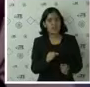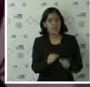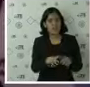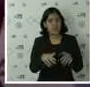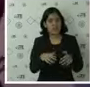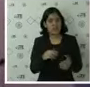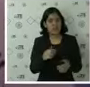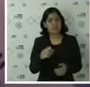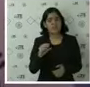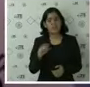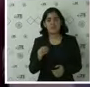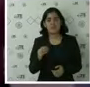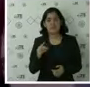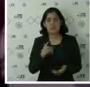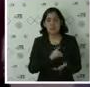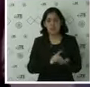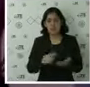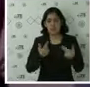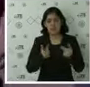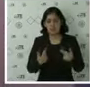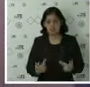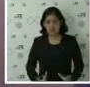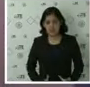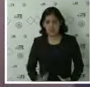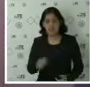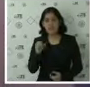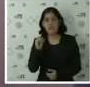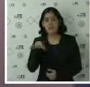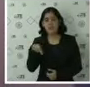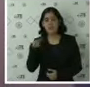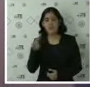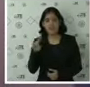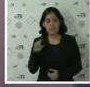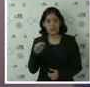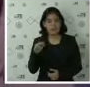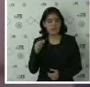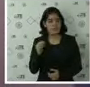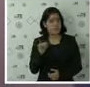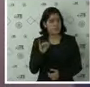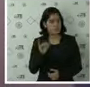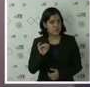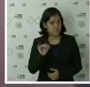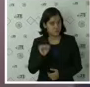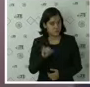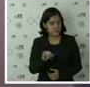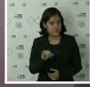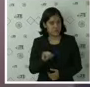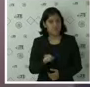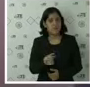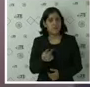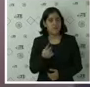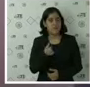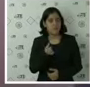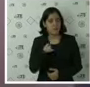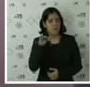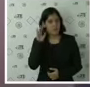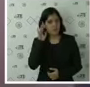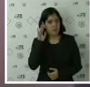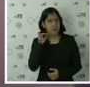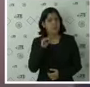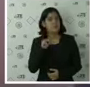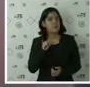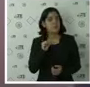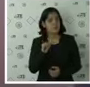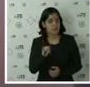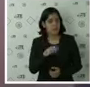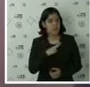Derechos Humanos, que pues estamos en la ONU, ¿no? Entonces, pues honestamente yo considero que sí, tenemos esos derechos